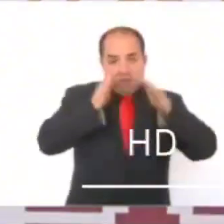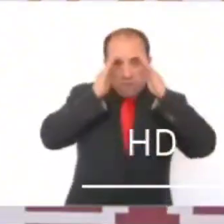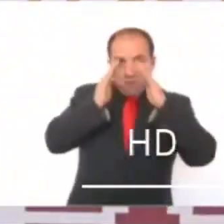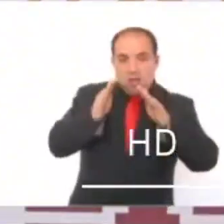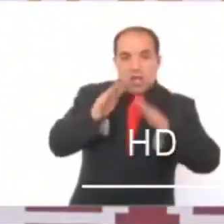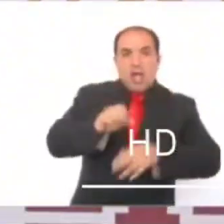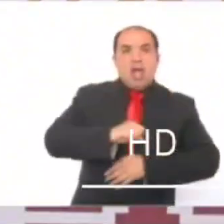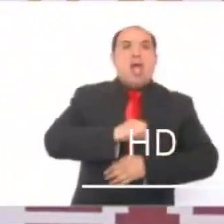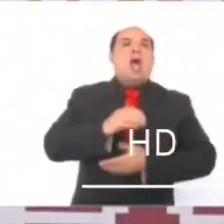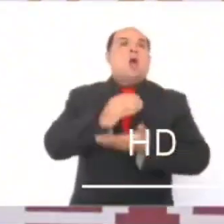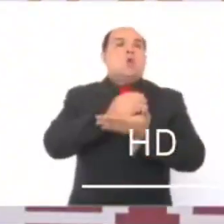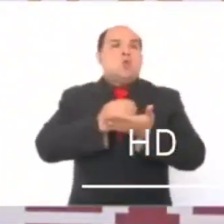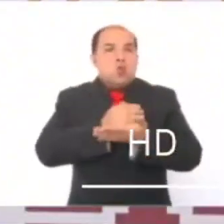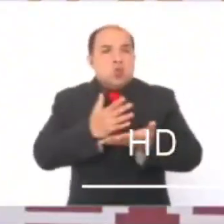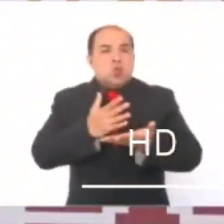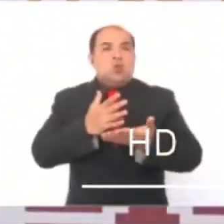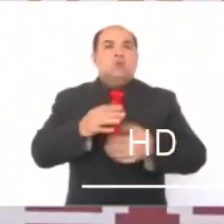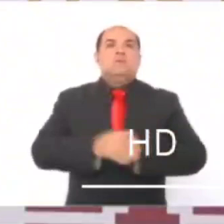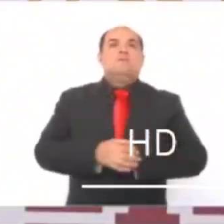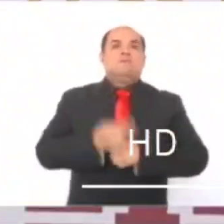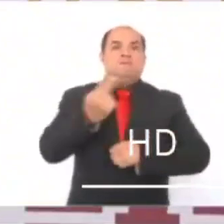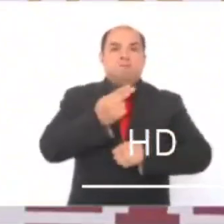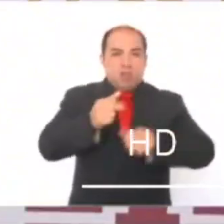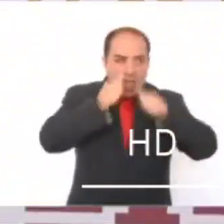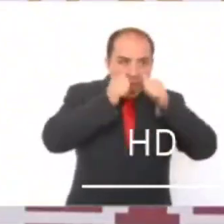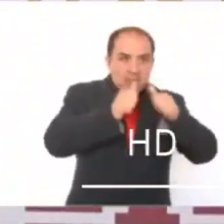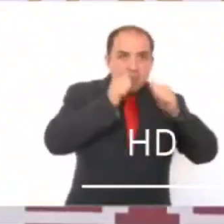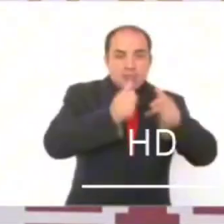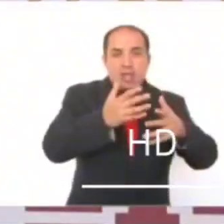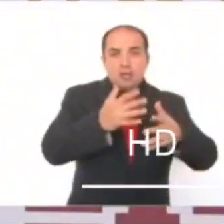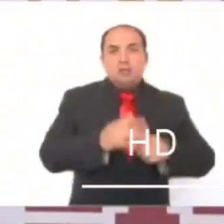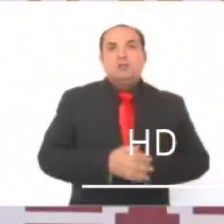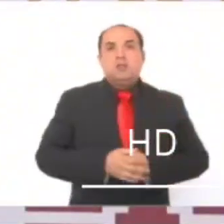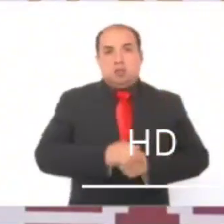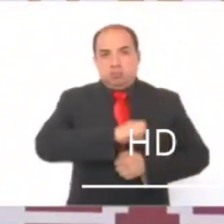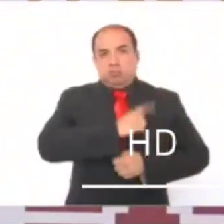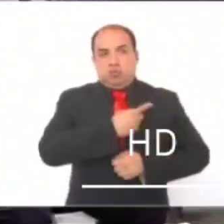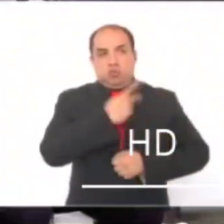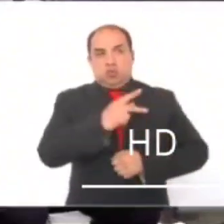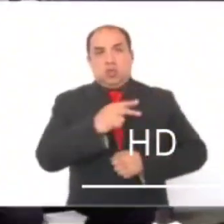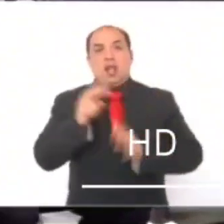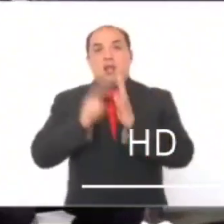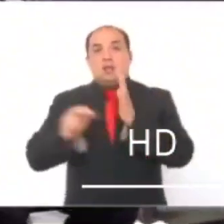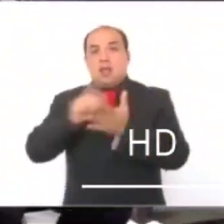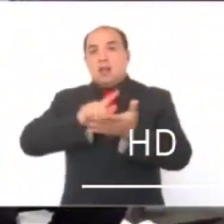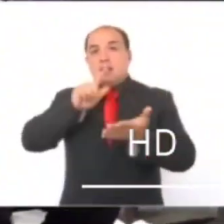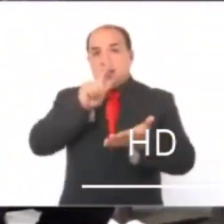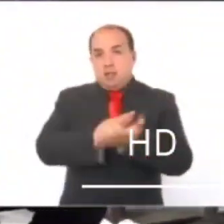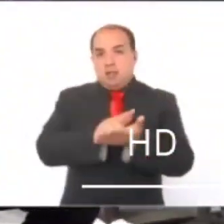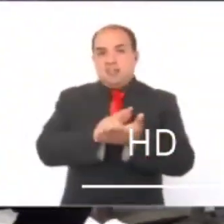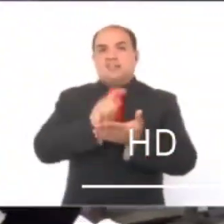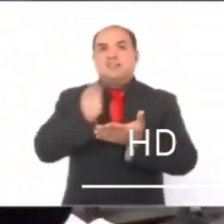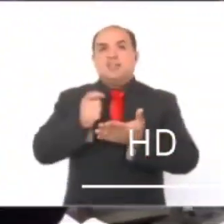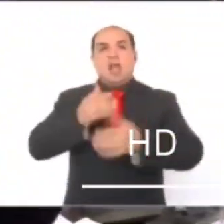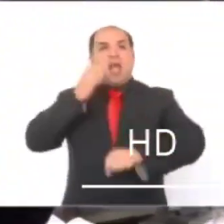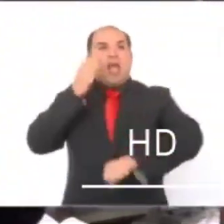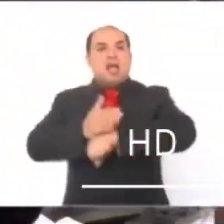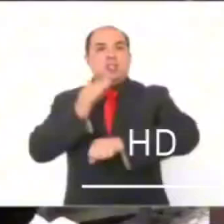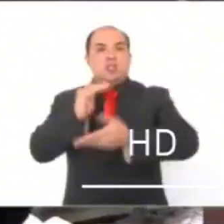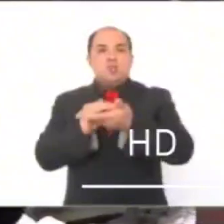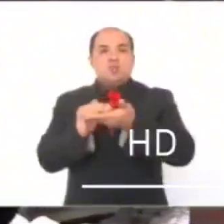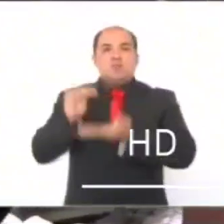a sanar, tienen que dedicarse a atenderse. La reforma al Código Penal incluye que las penas aumentan la